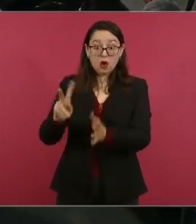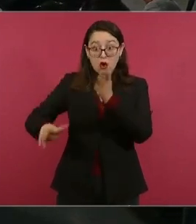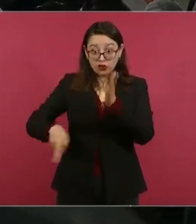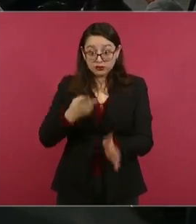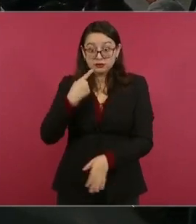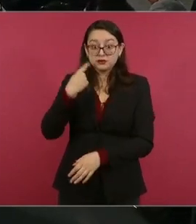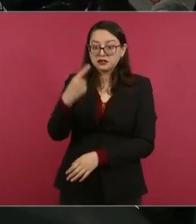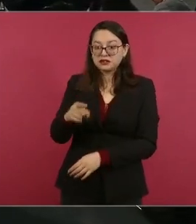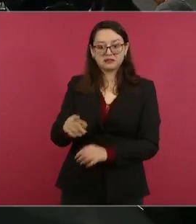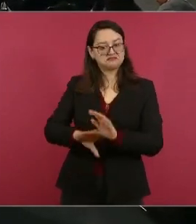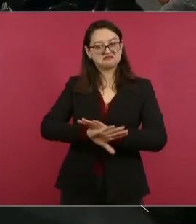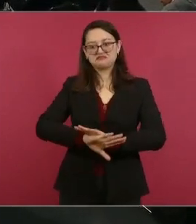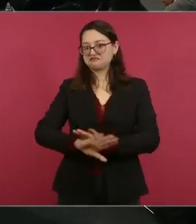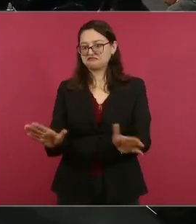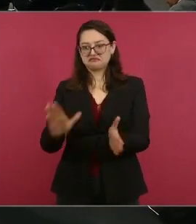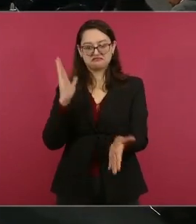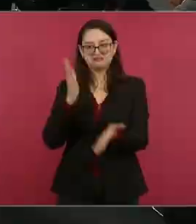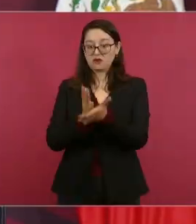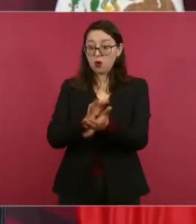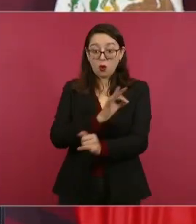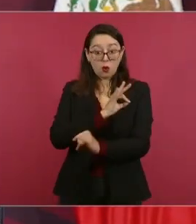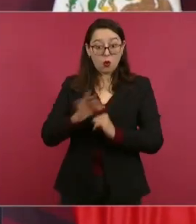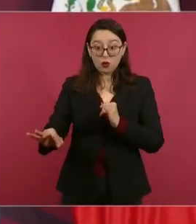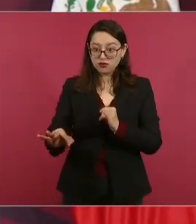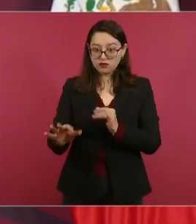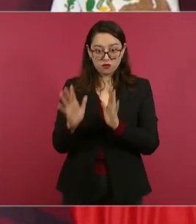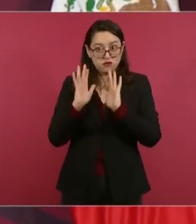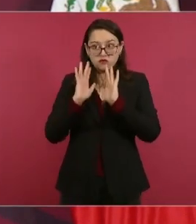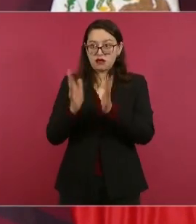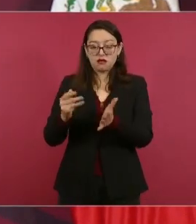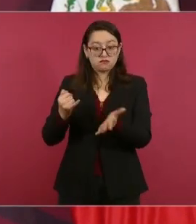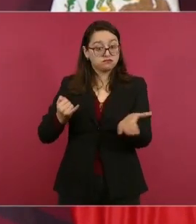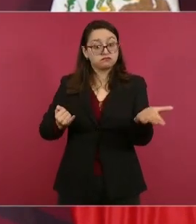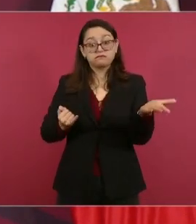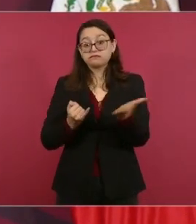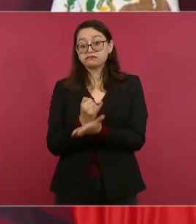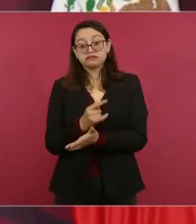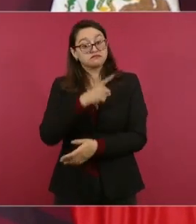señala en el lenguaje jurídico, pues ya